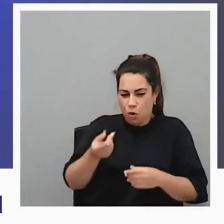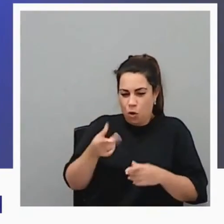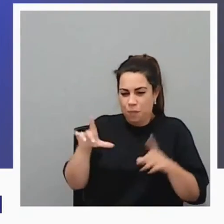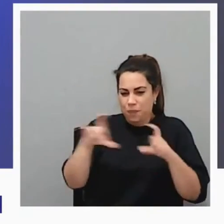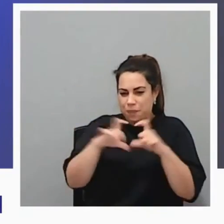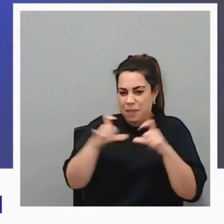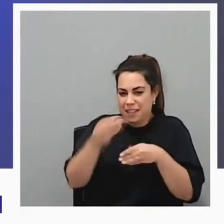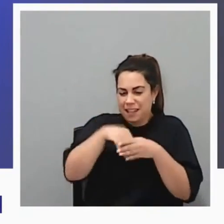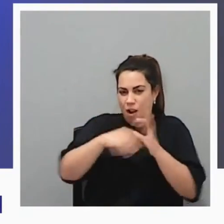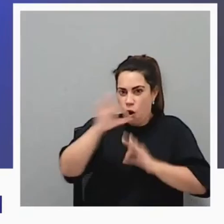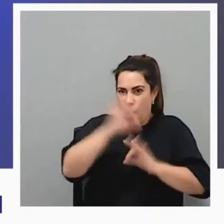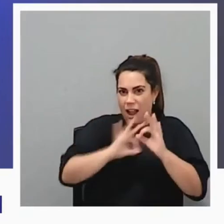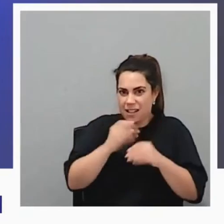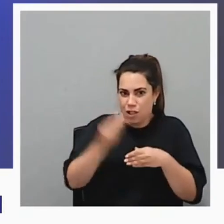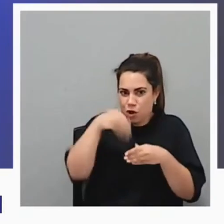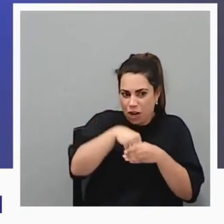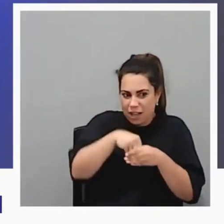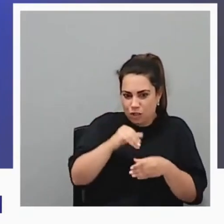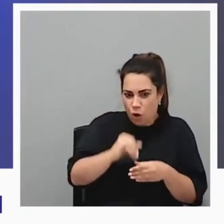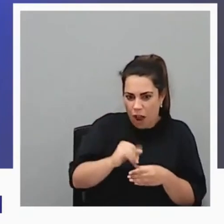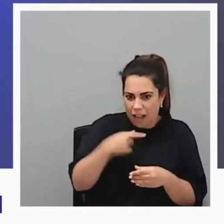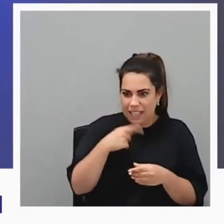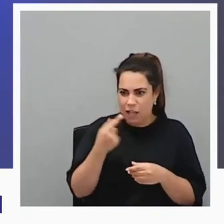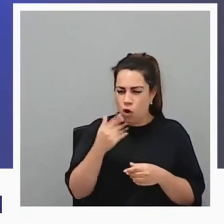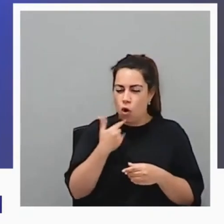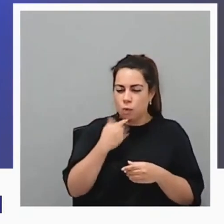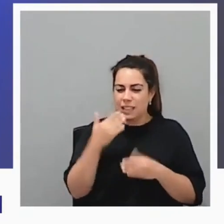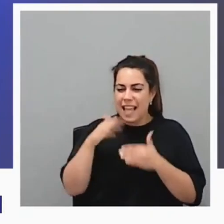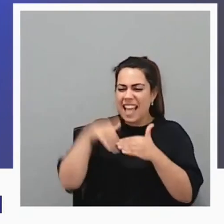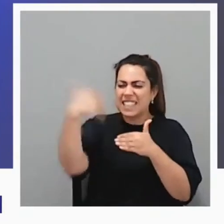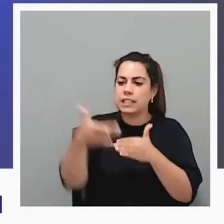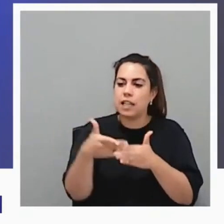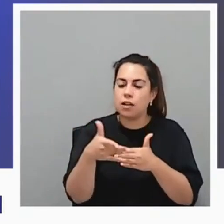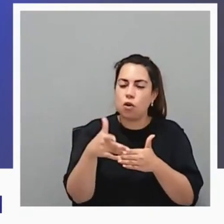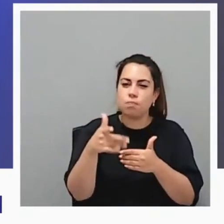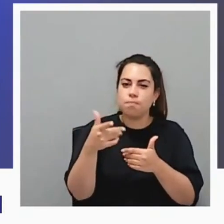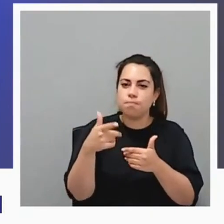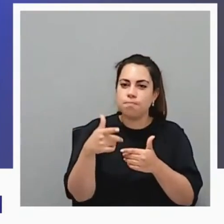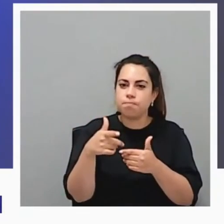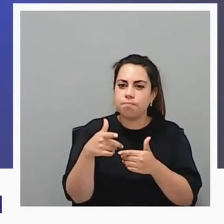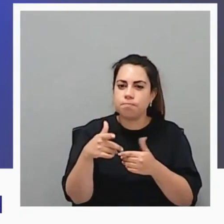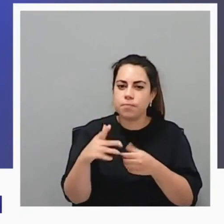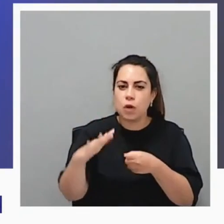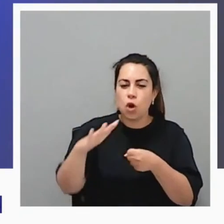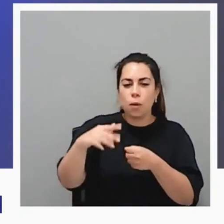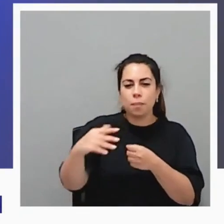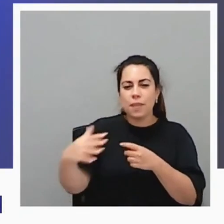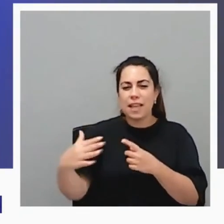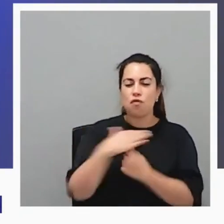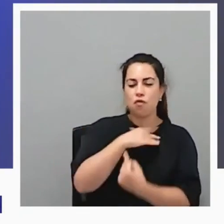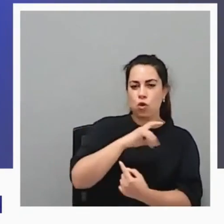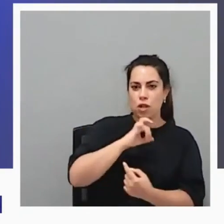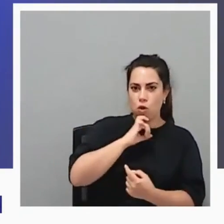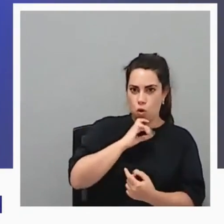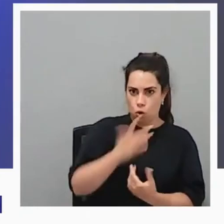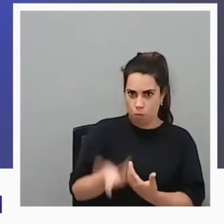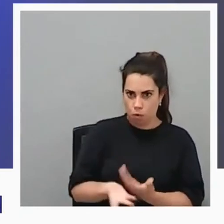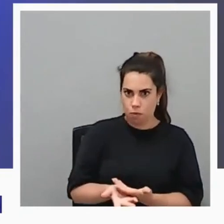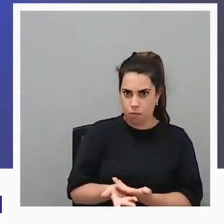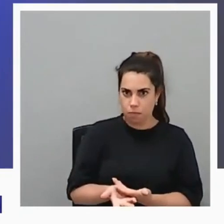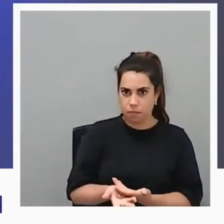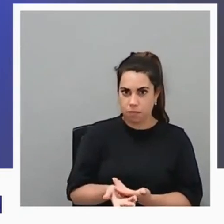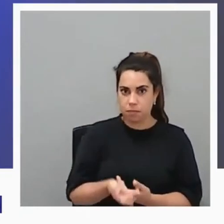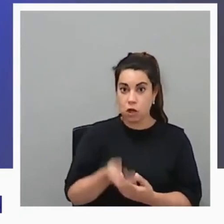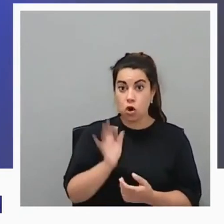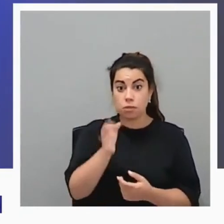podemos superar, en aspectos externos que se ven en el mercado y cómo los puedes superar. Eso sin duda ninguna. Pero cuando me voy a ver al ser